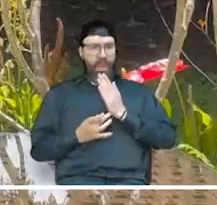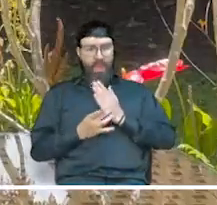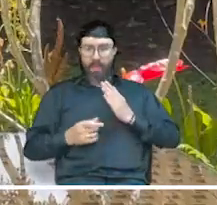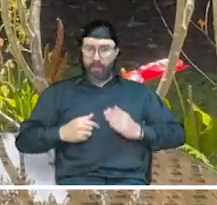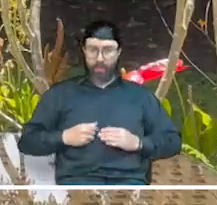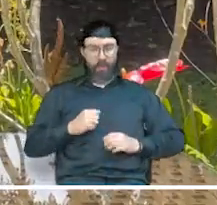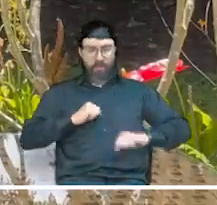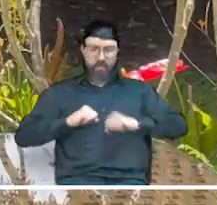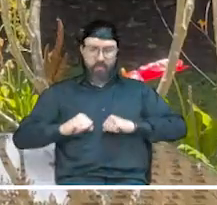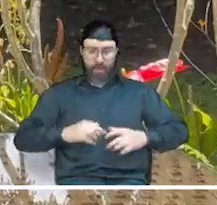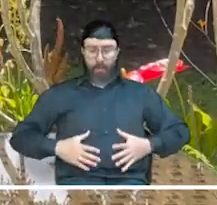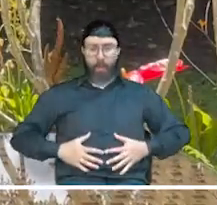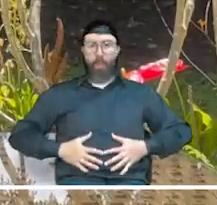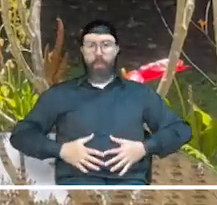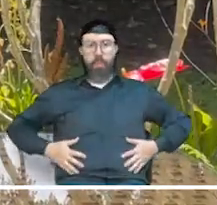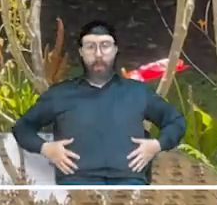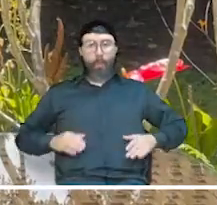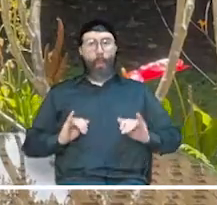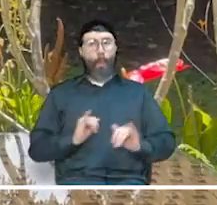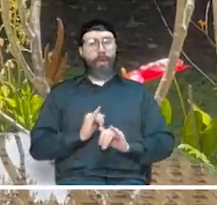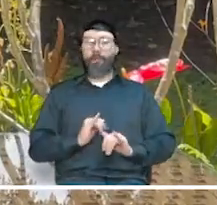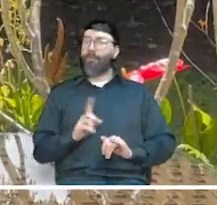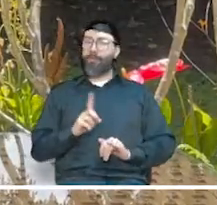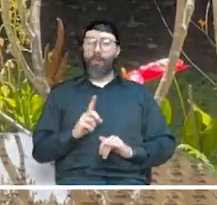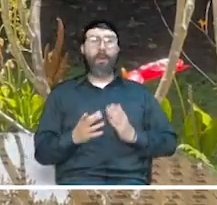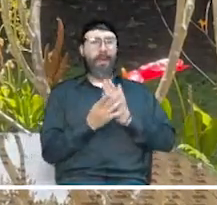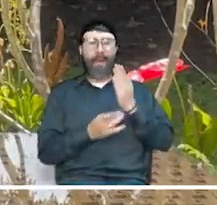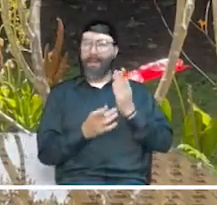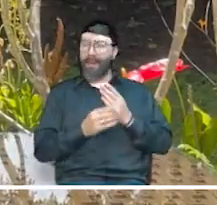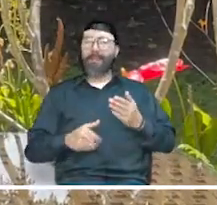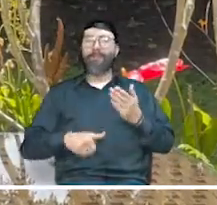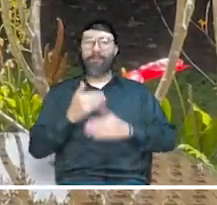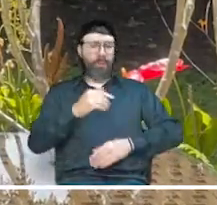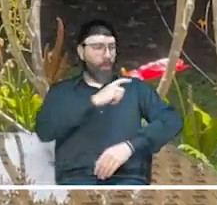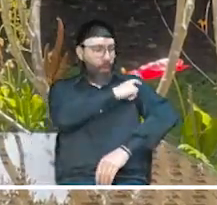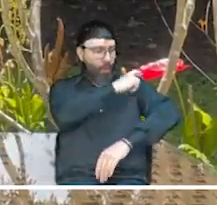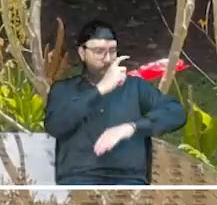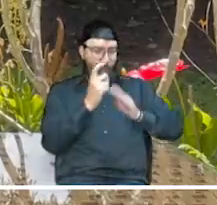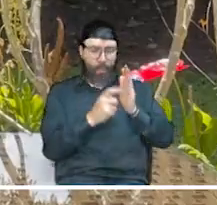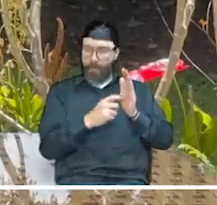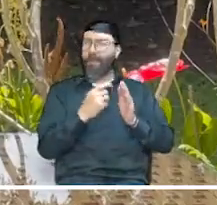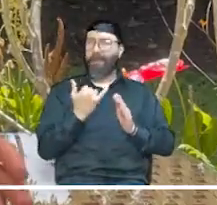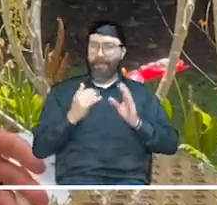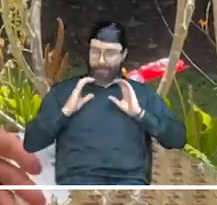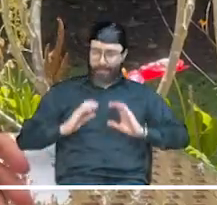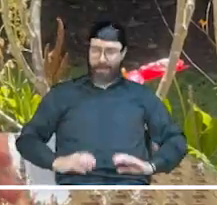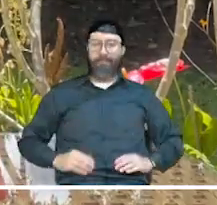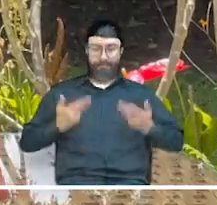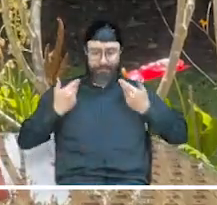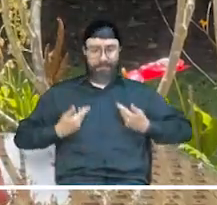abdomen. La grasa la empezamos a quemar en todo nuestro cuerpo. Pero para eso no es solo